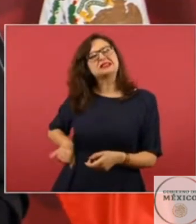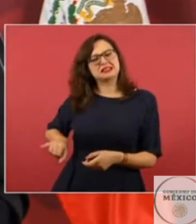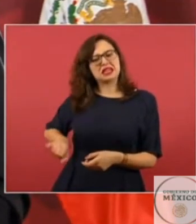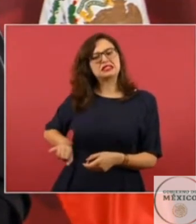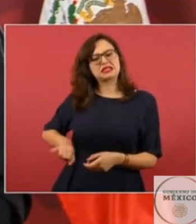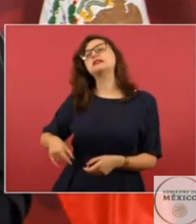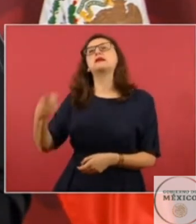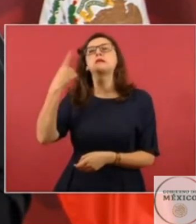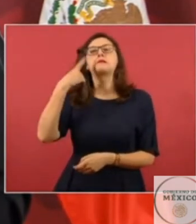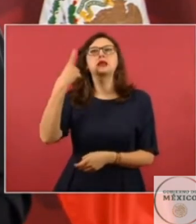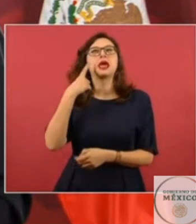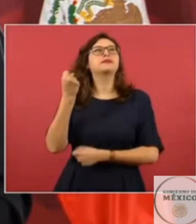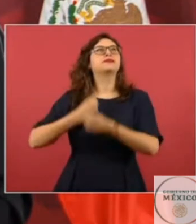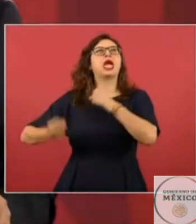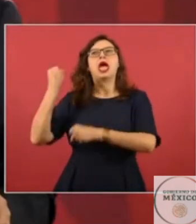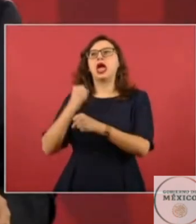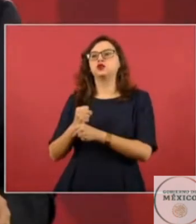en 1980,